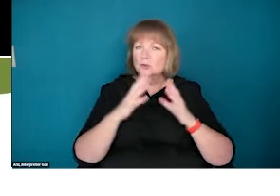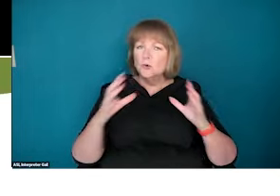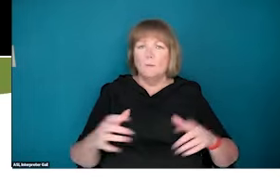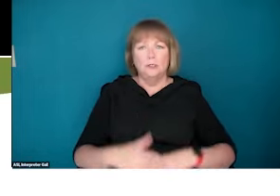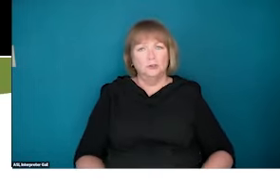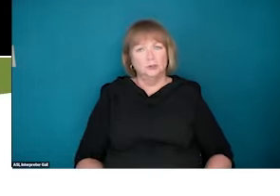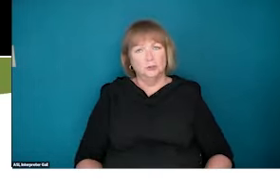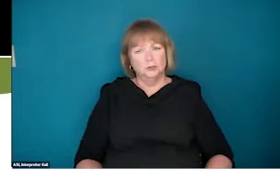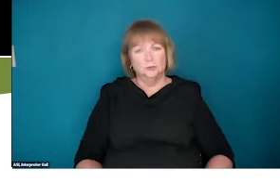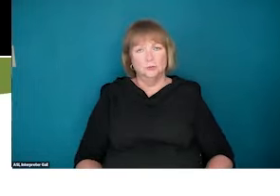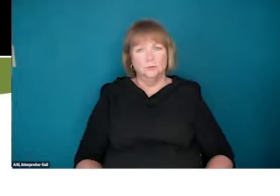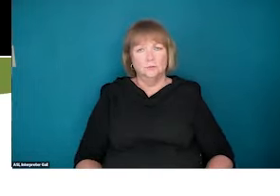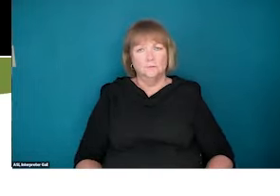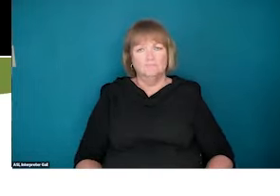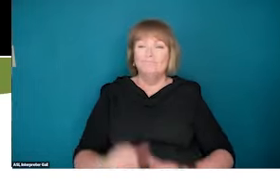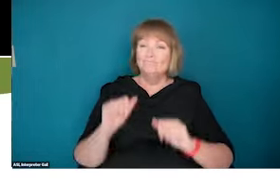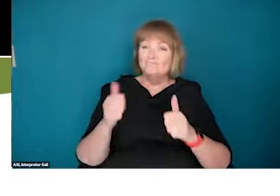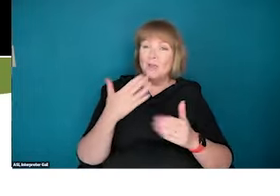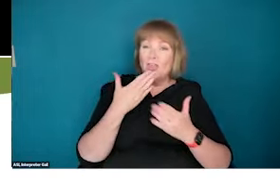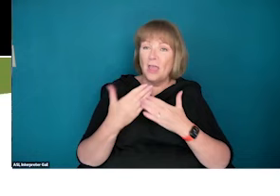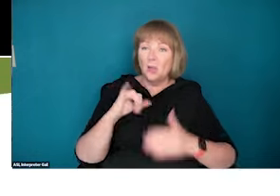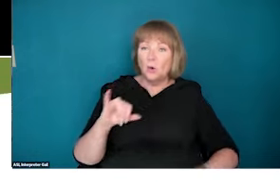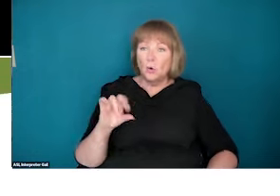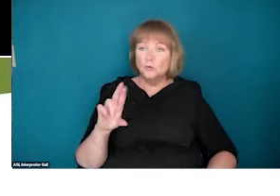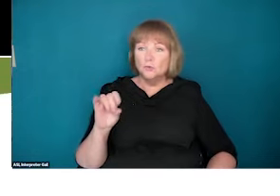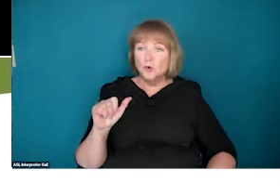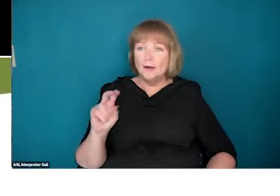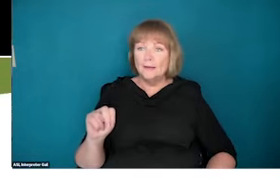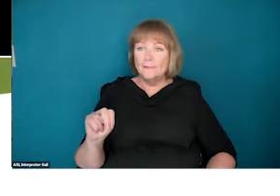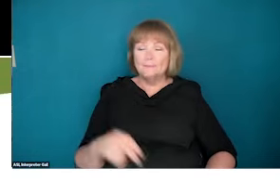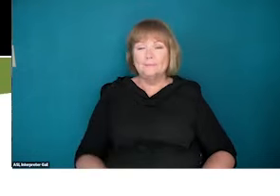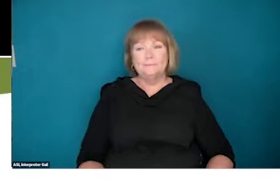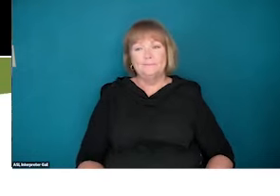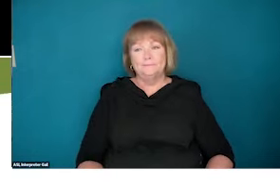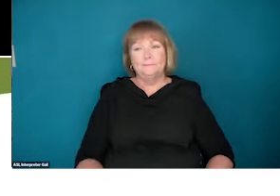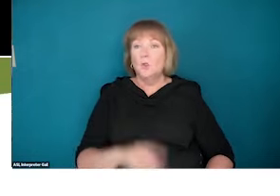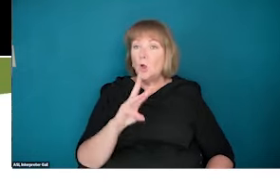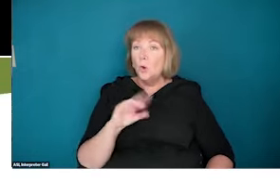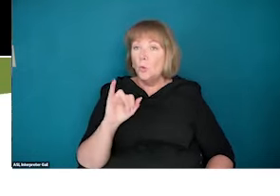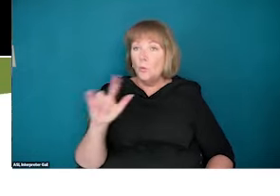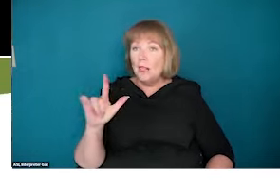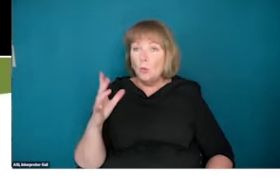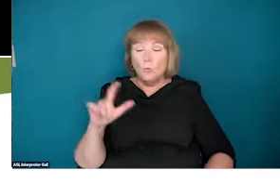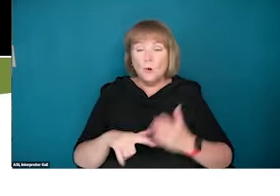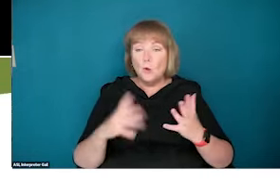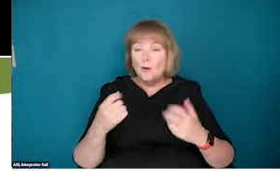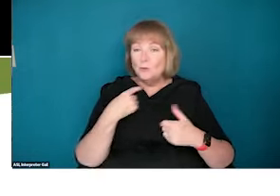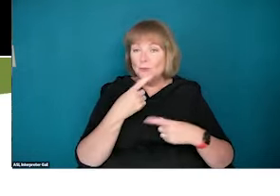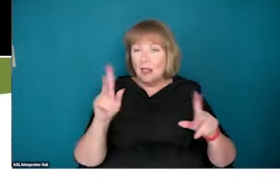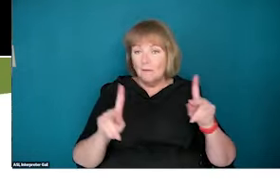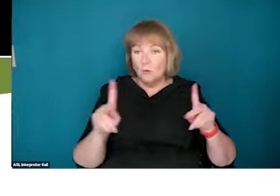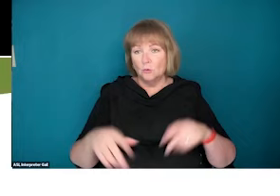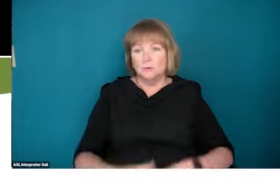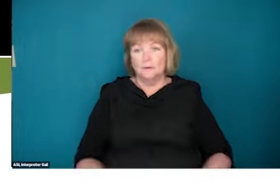Tú, o ensayar, intentar, intentarlo, intentar, intentar los diferentes